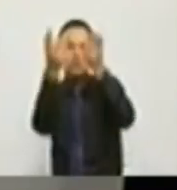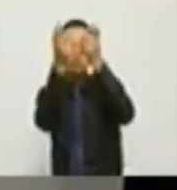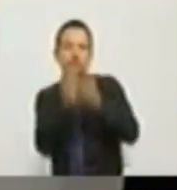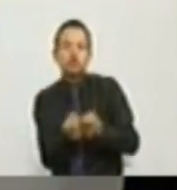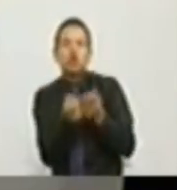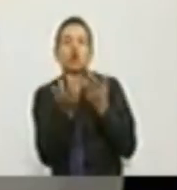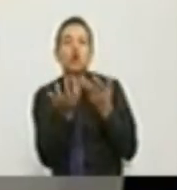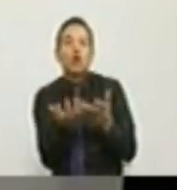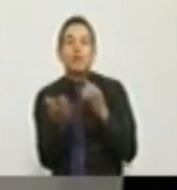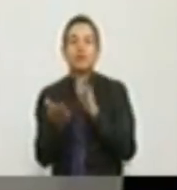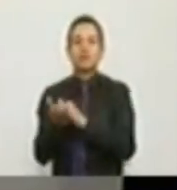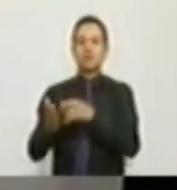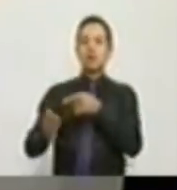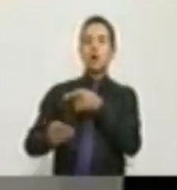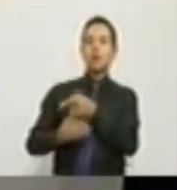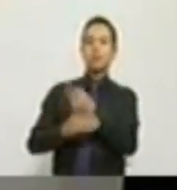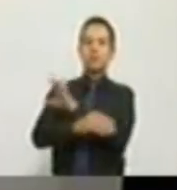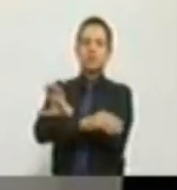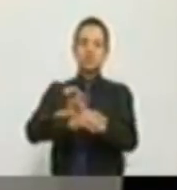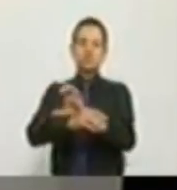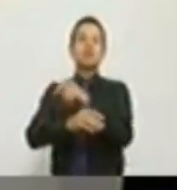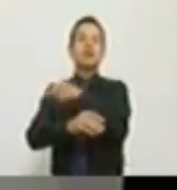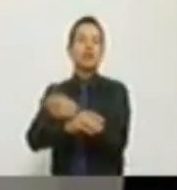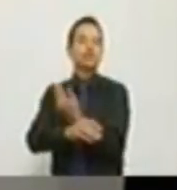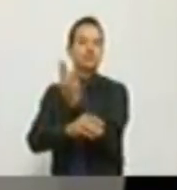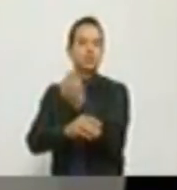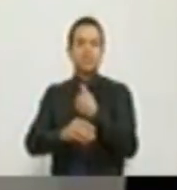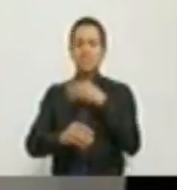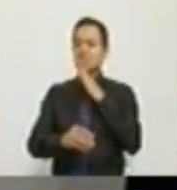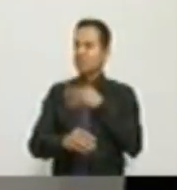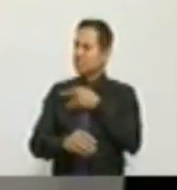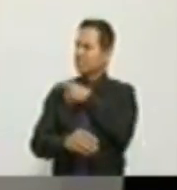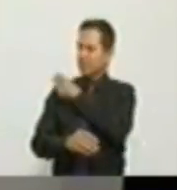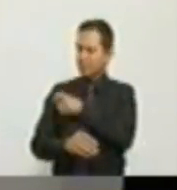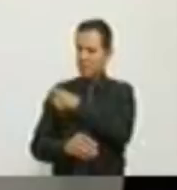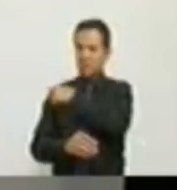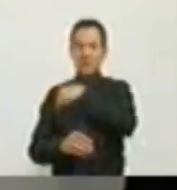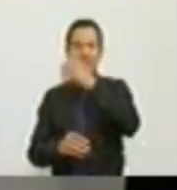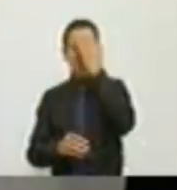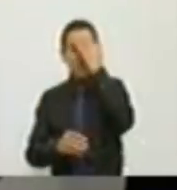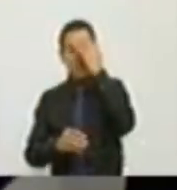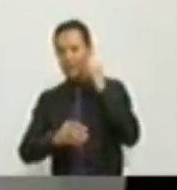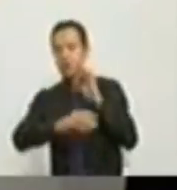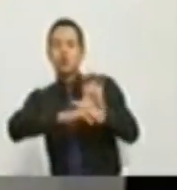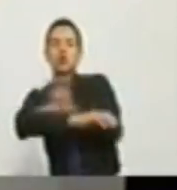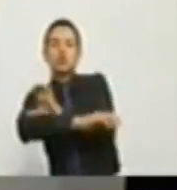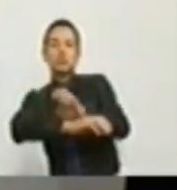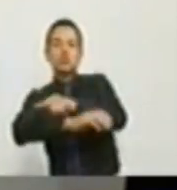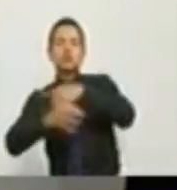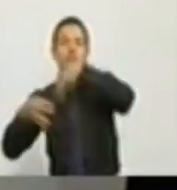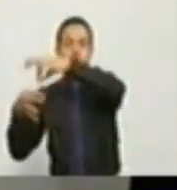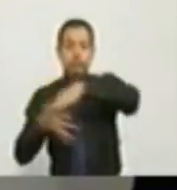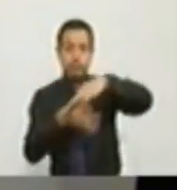hemos podido lograr. Nadie sabe en Colombia cómo funciona el software de elecciones.